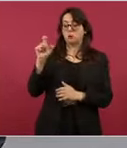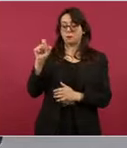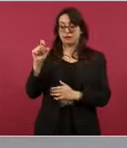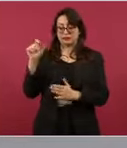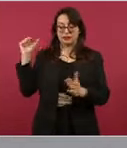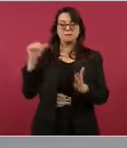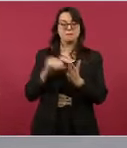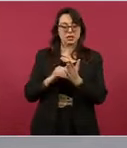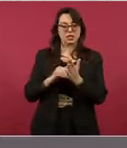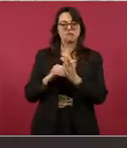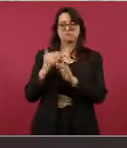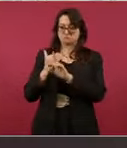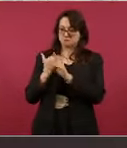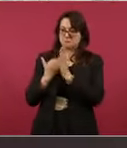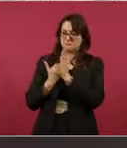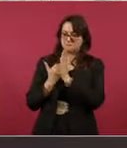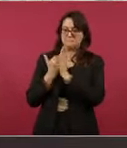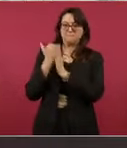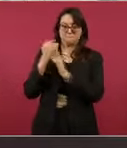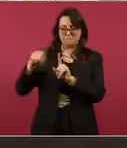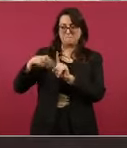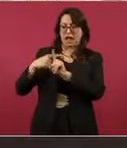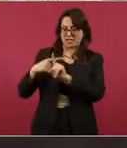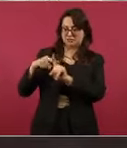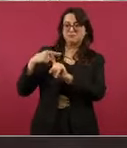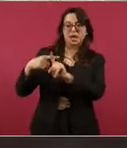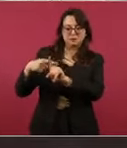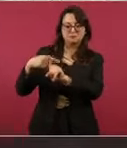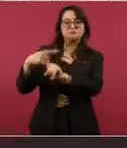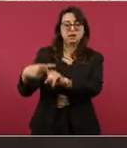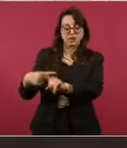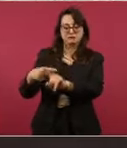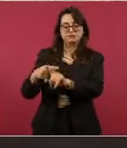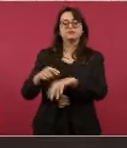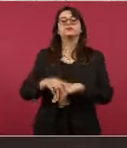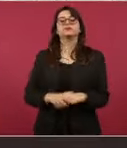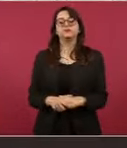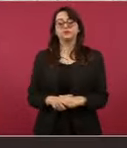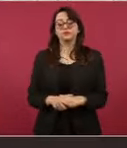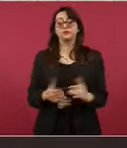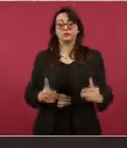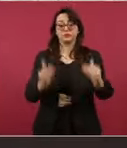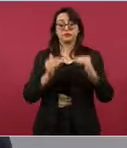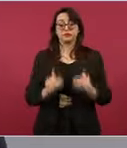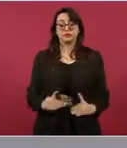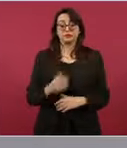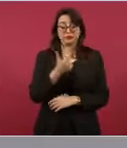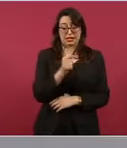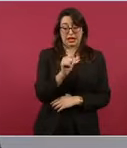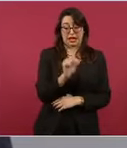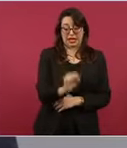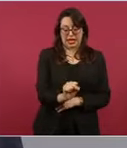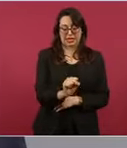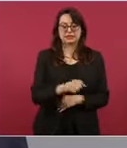real respecto a la producción recibida. La producción de gas pasó de